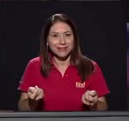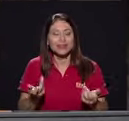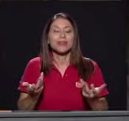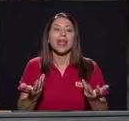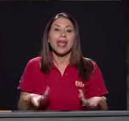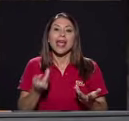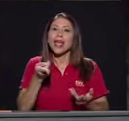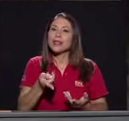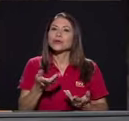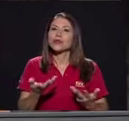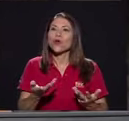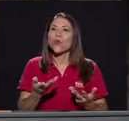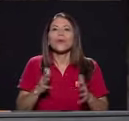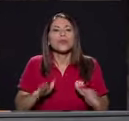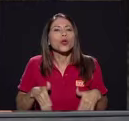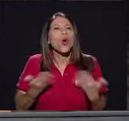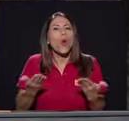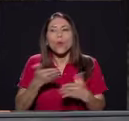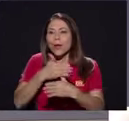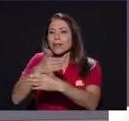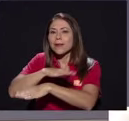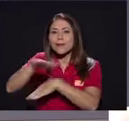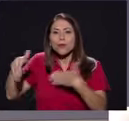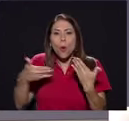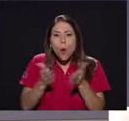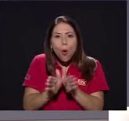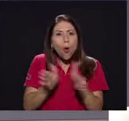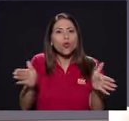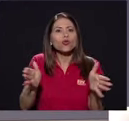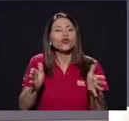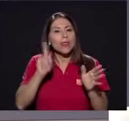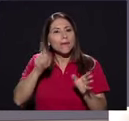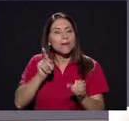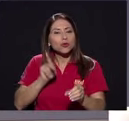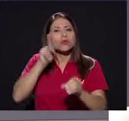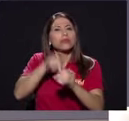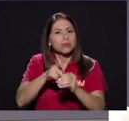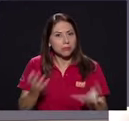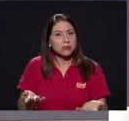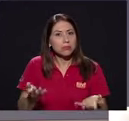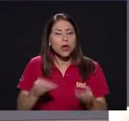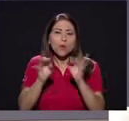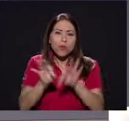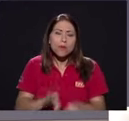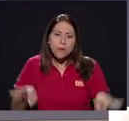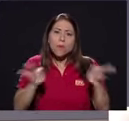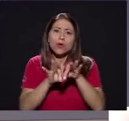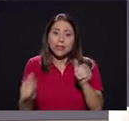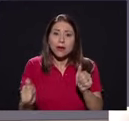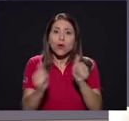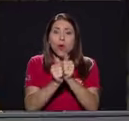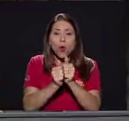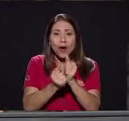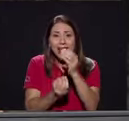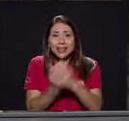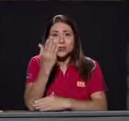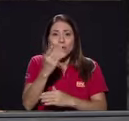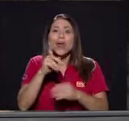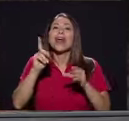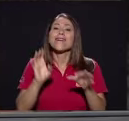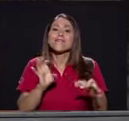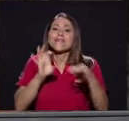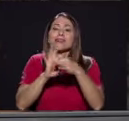como decía Ana, esto es cómo lo abordamos entre todas y todos. Y ahí es muy importante este término de la co-creación porque tiene que ver